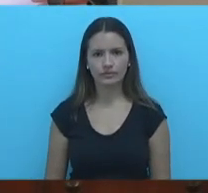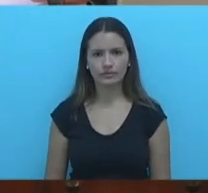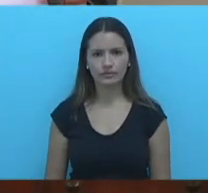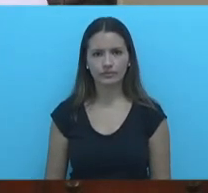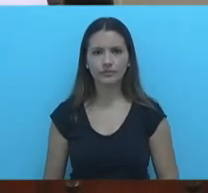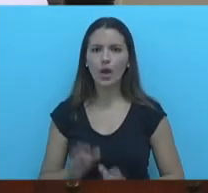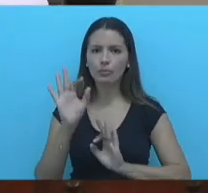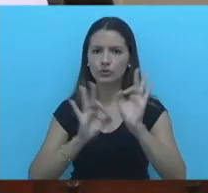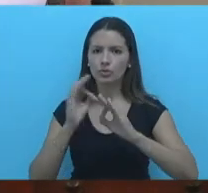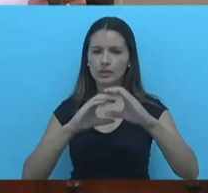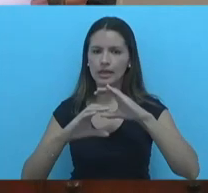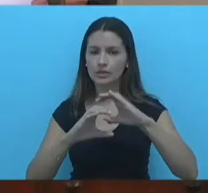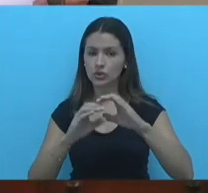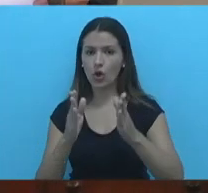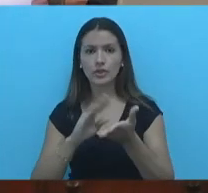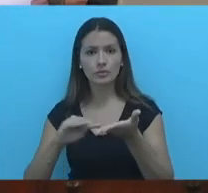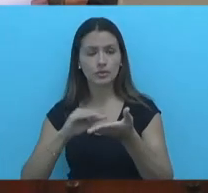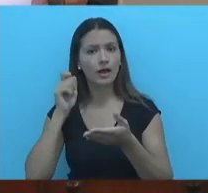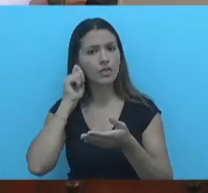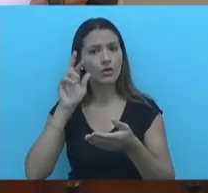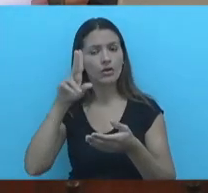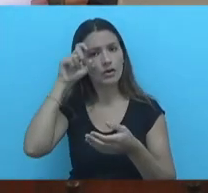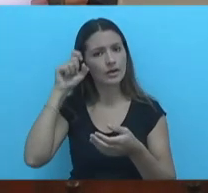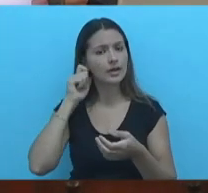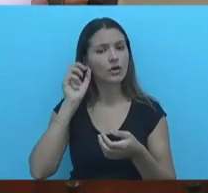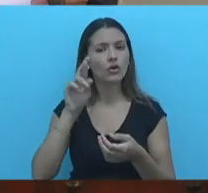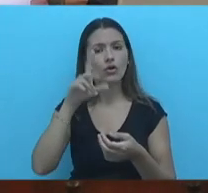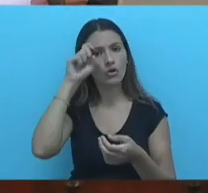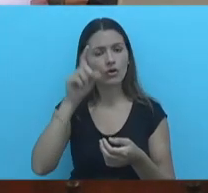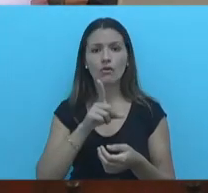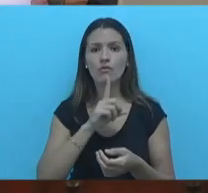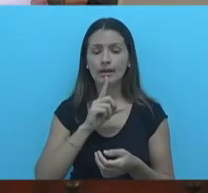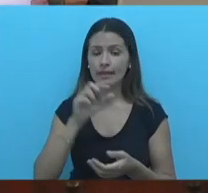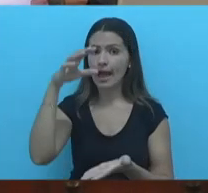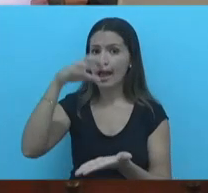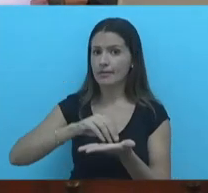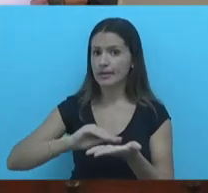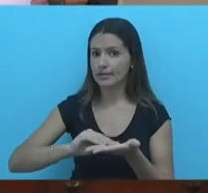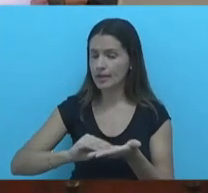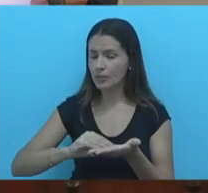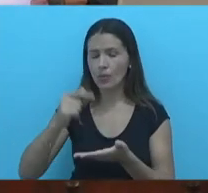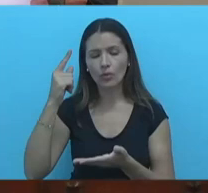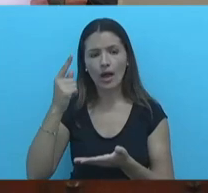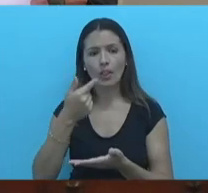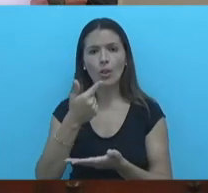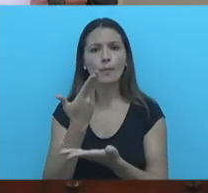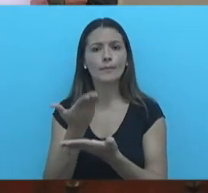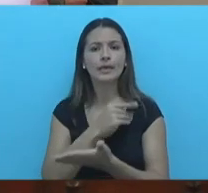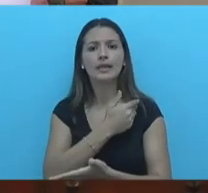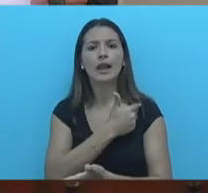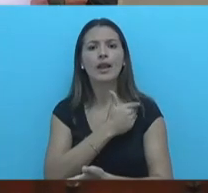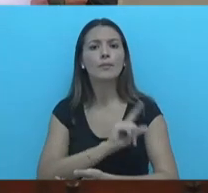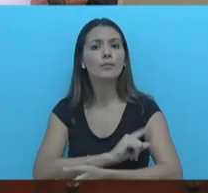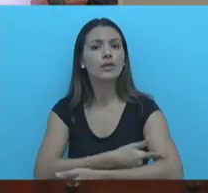Proyecto de comunicación del diputado Gregoret, por el cual la Cámara de Diputados vería con agrado que el Poder Ejecutivo, a través del organismo